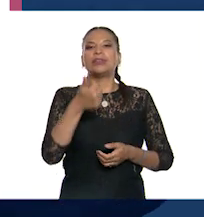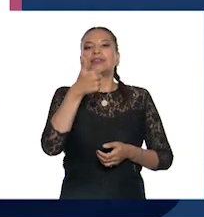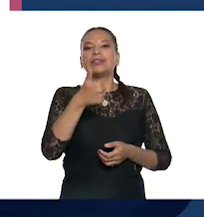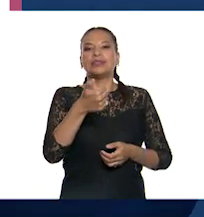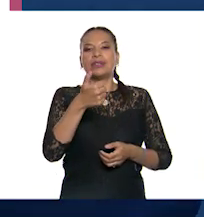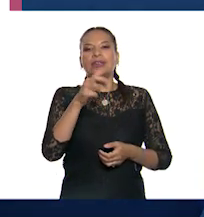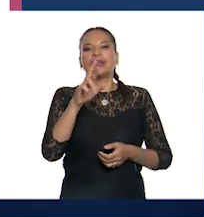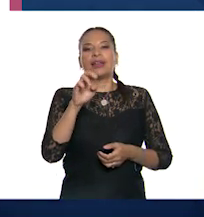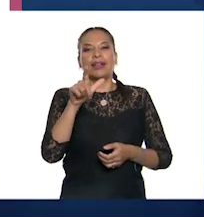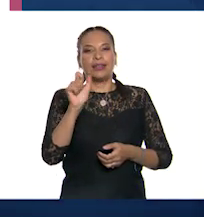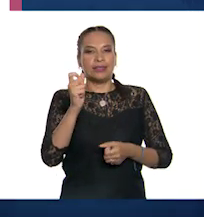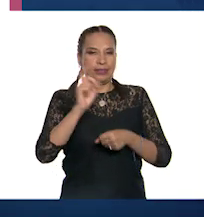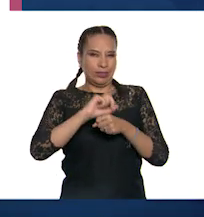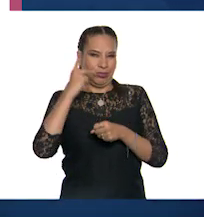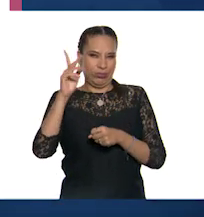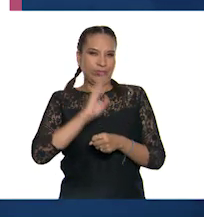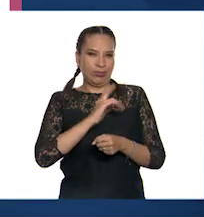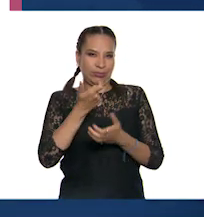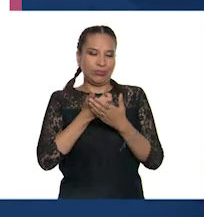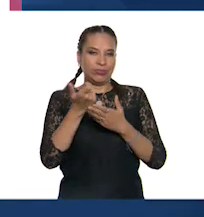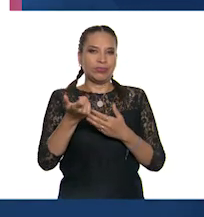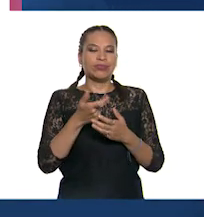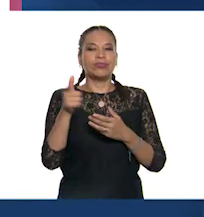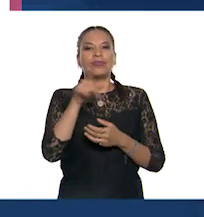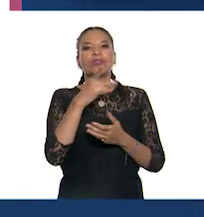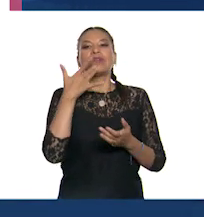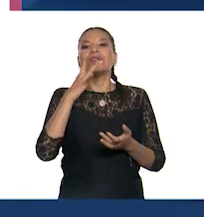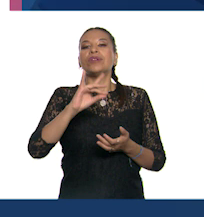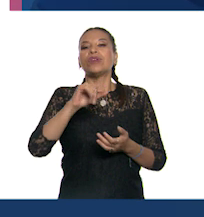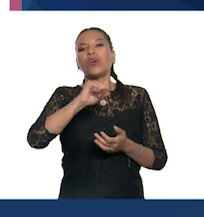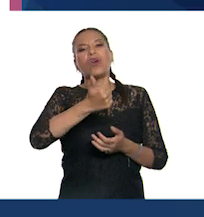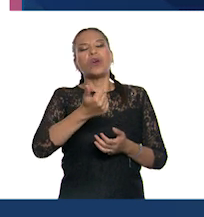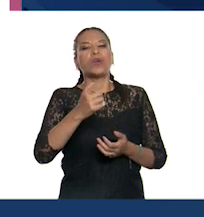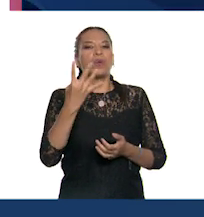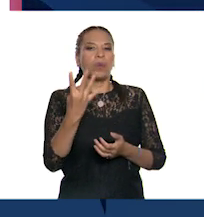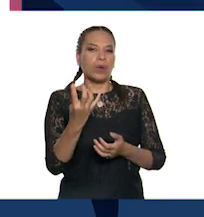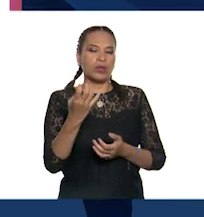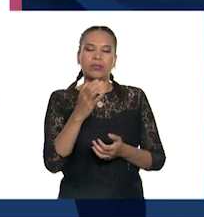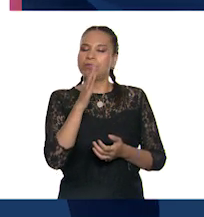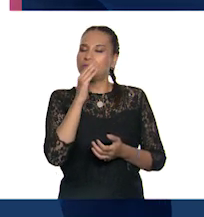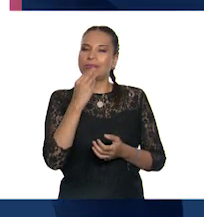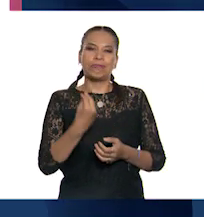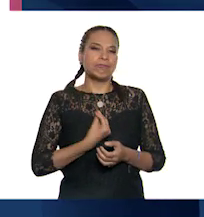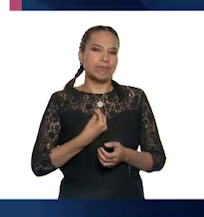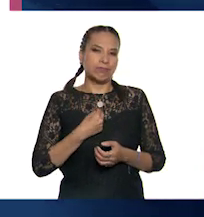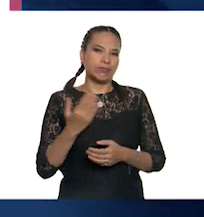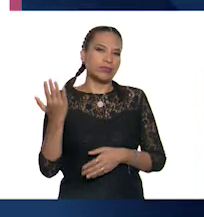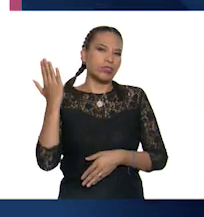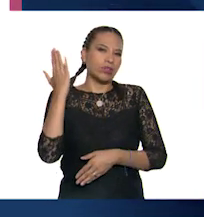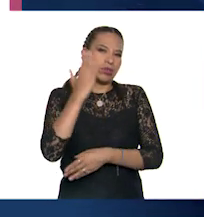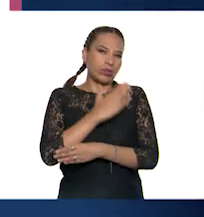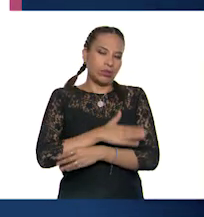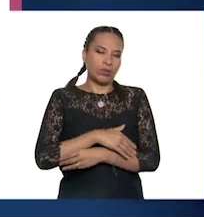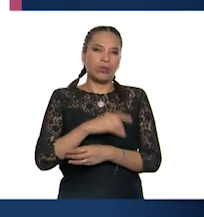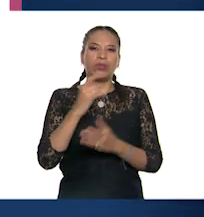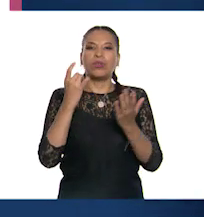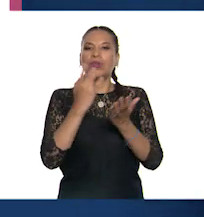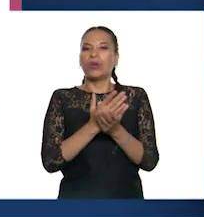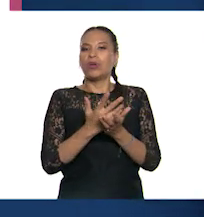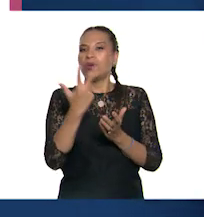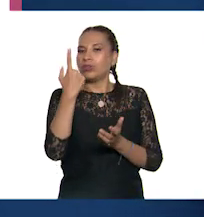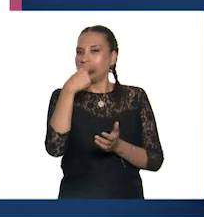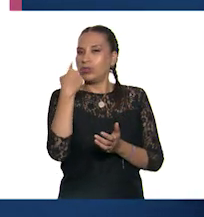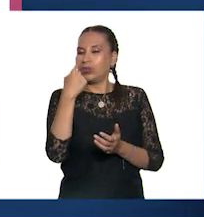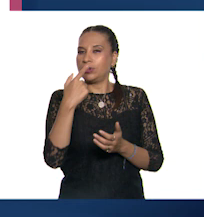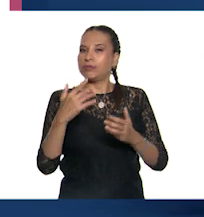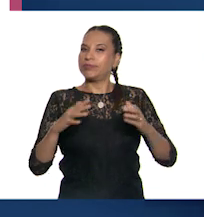diarios. Todos los demás quebradores ganaban solamente 4 reales porque no podían resistir aquella faena más que unas